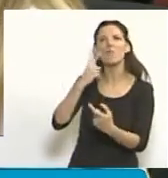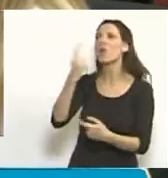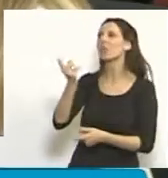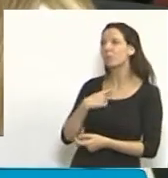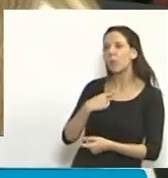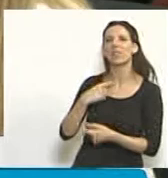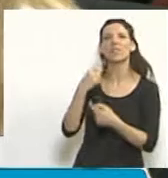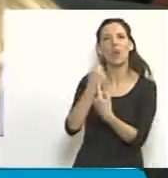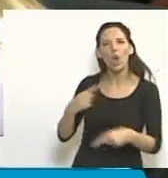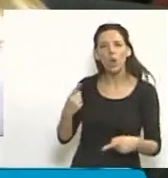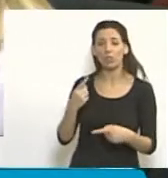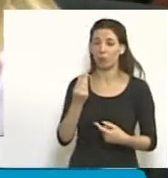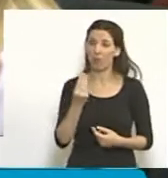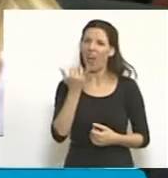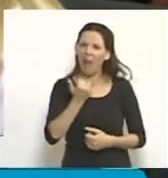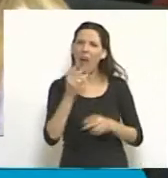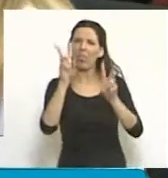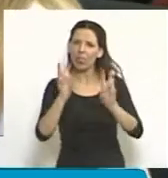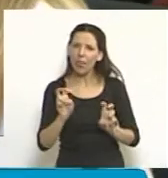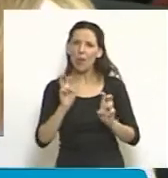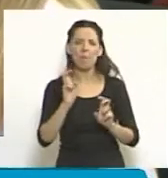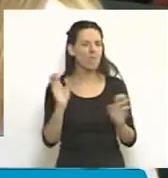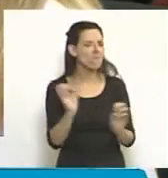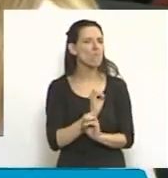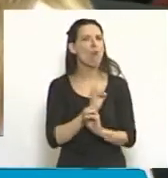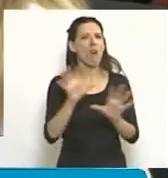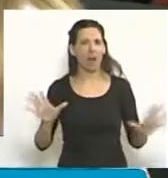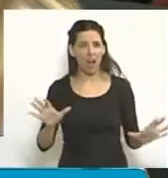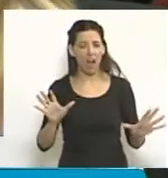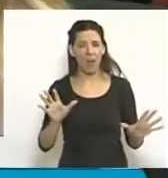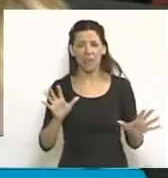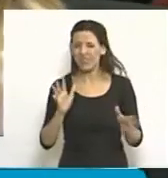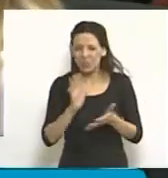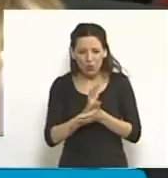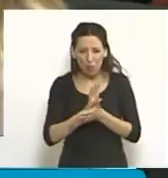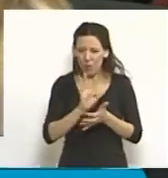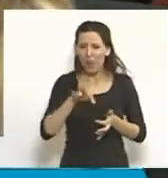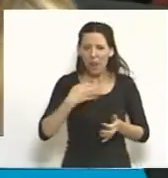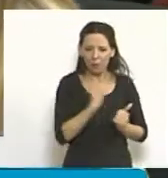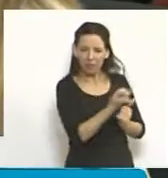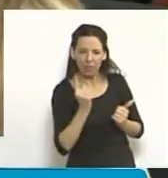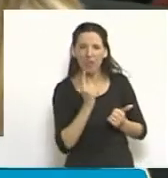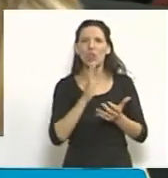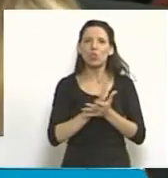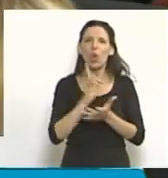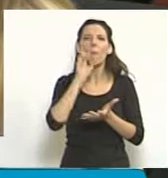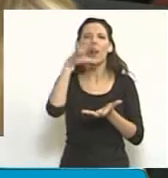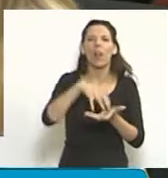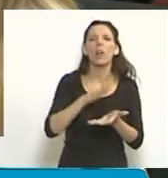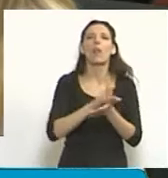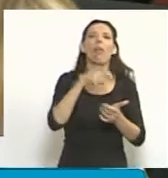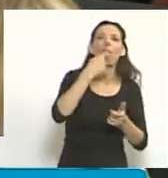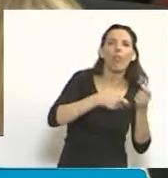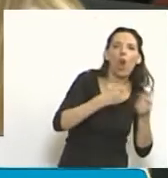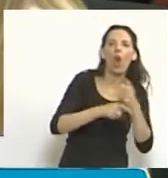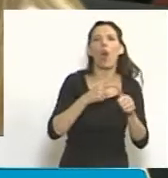han vuelto tan terribles para nuestra vida cotidiana y para el funcionamiento de nuestras instituciones, como el narcotráfico,